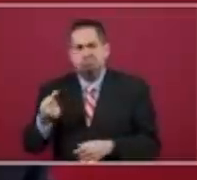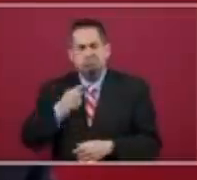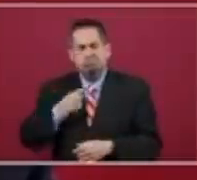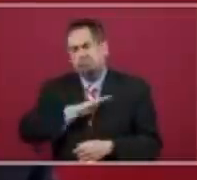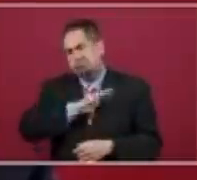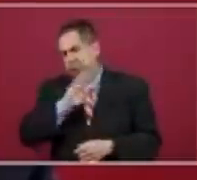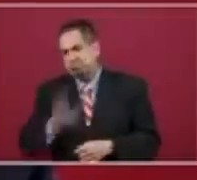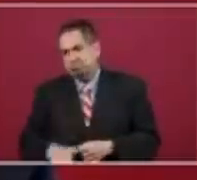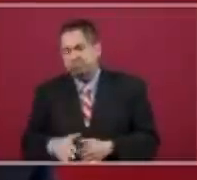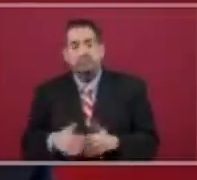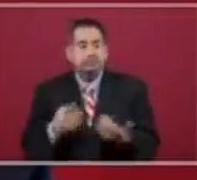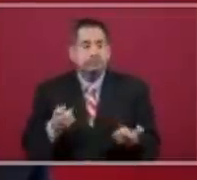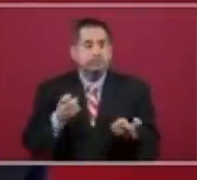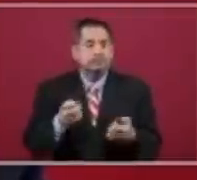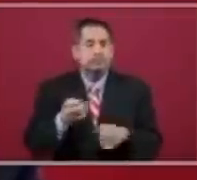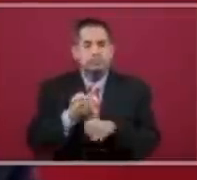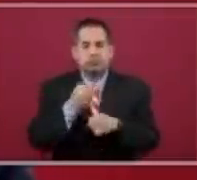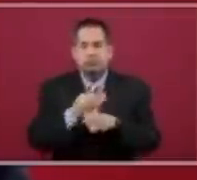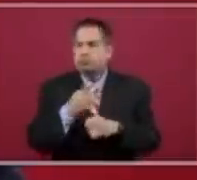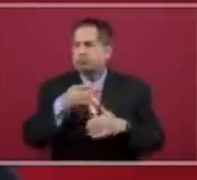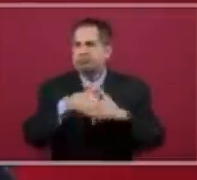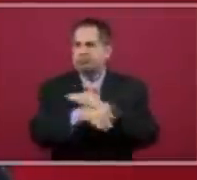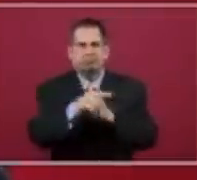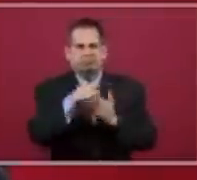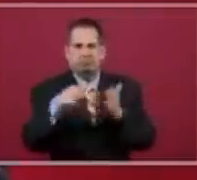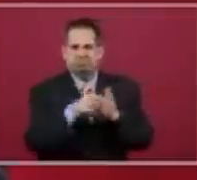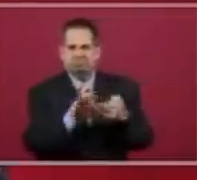a tener un acto en la intendencia